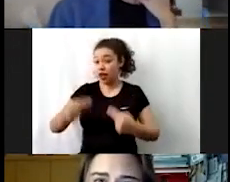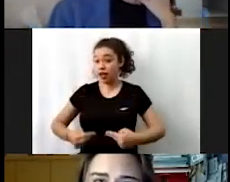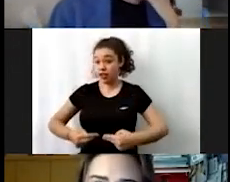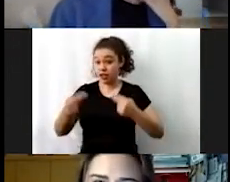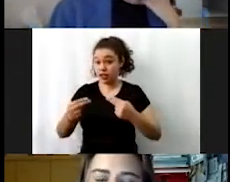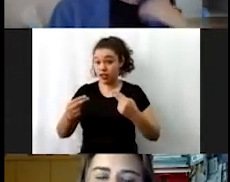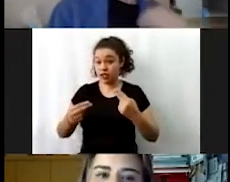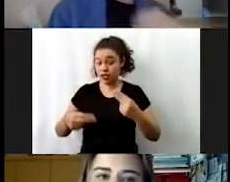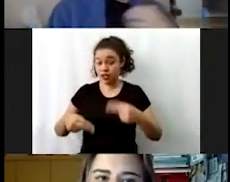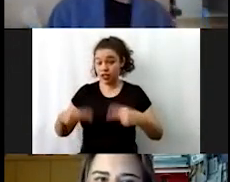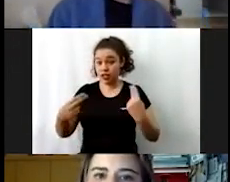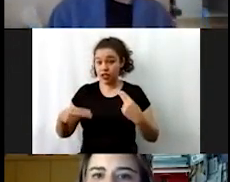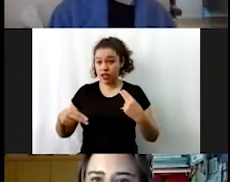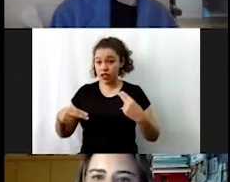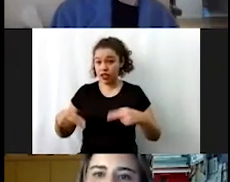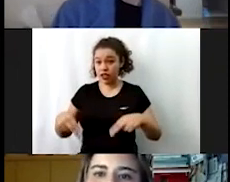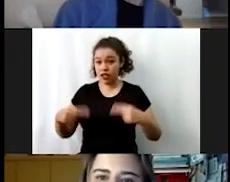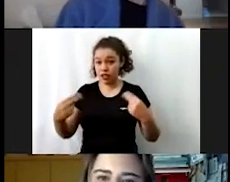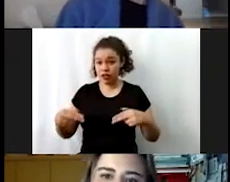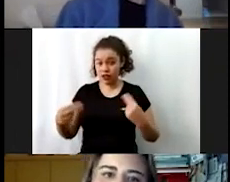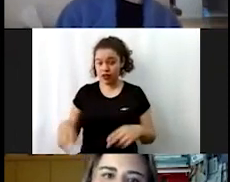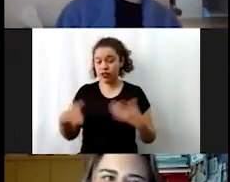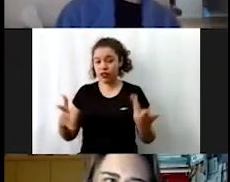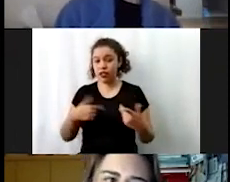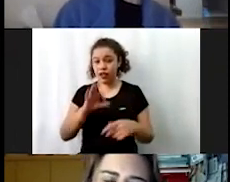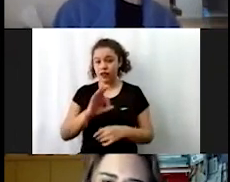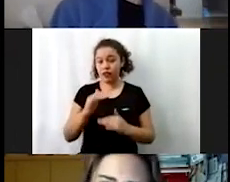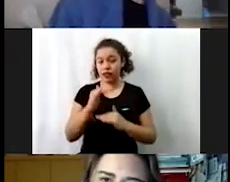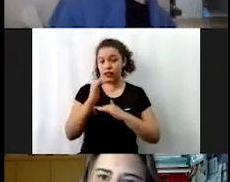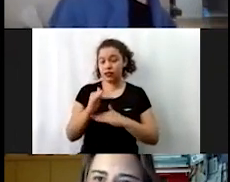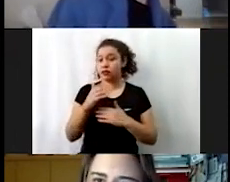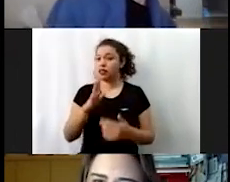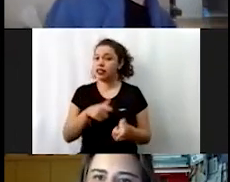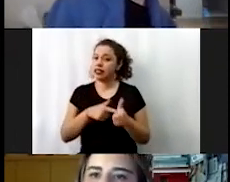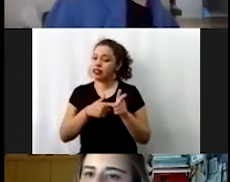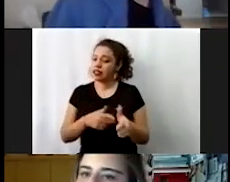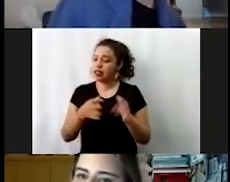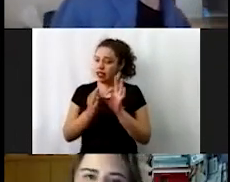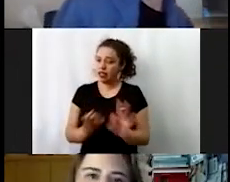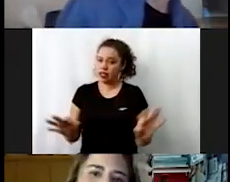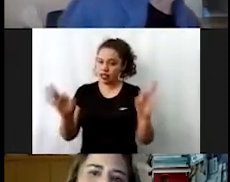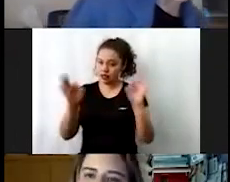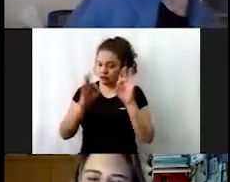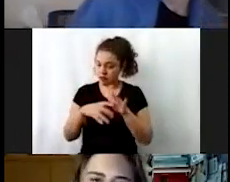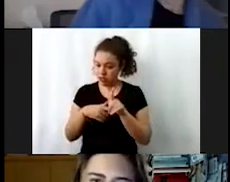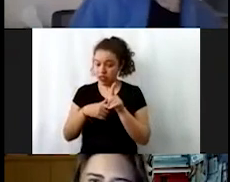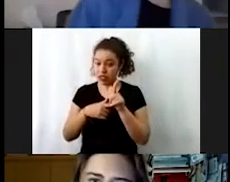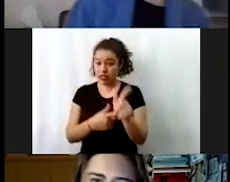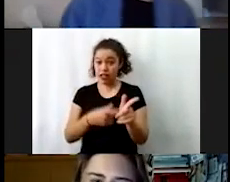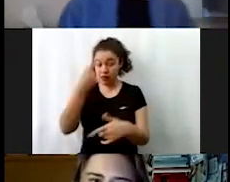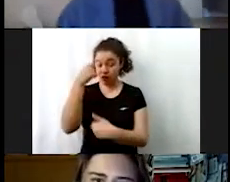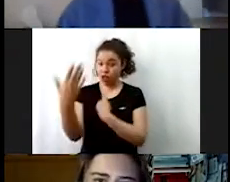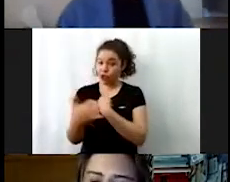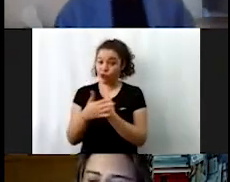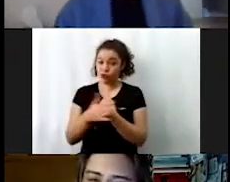fecha límite, va a seguir teniendo un importante precedente para lo que siga del desarrollo.